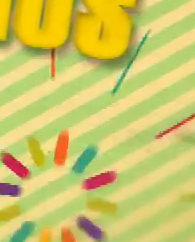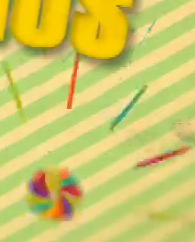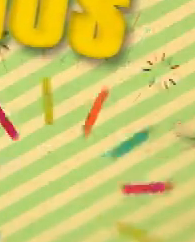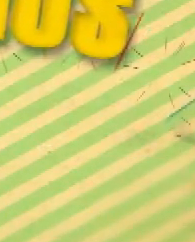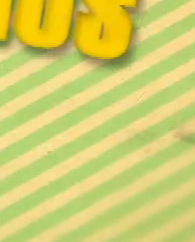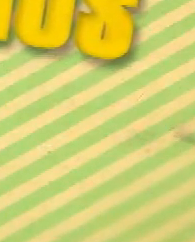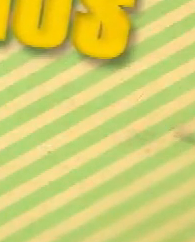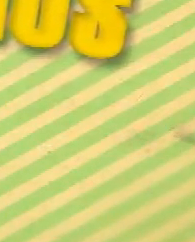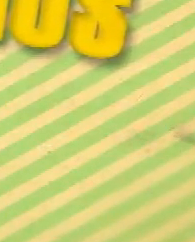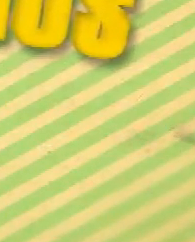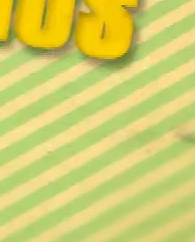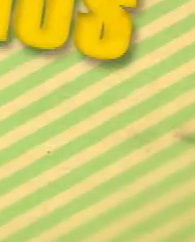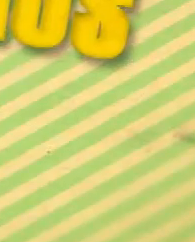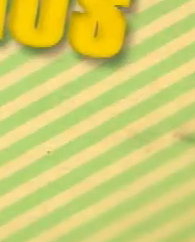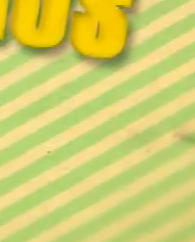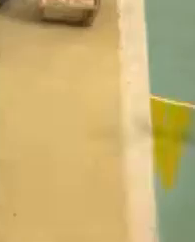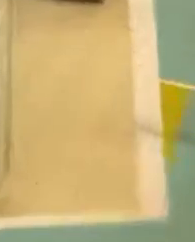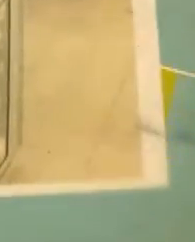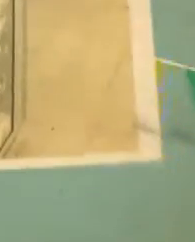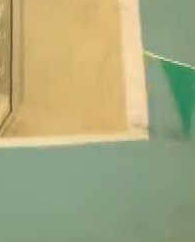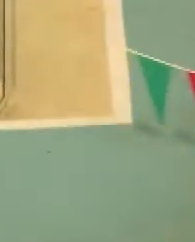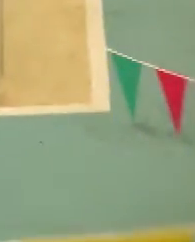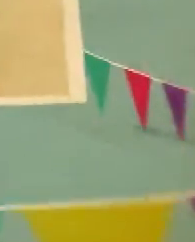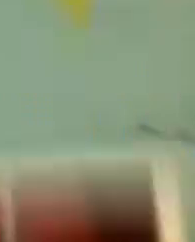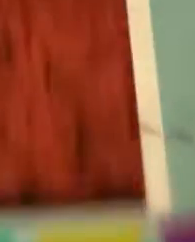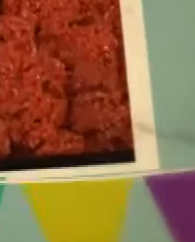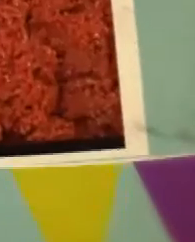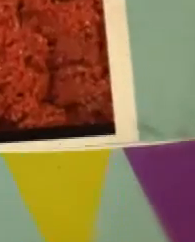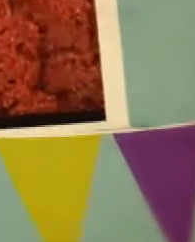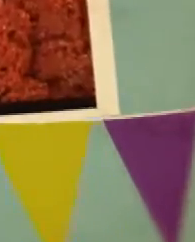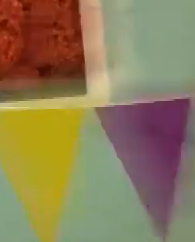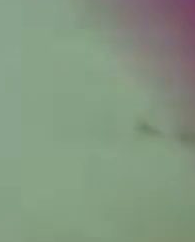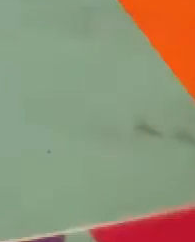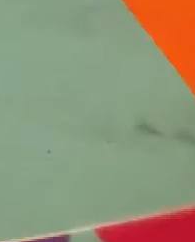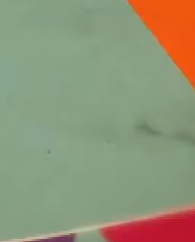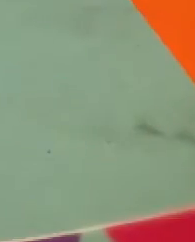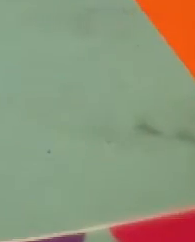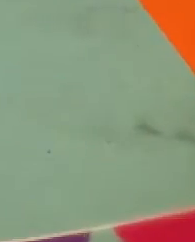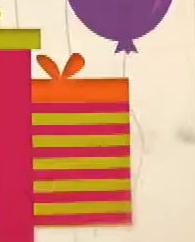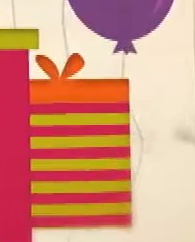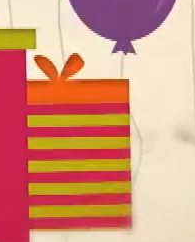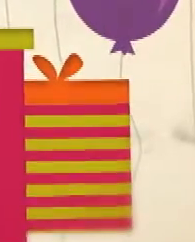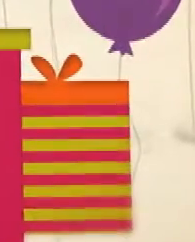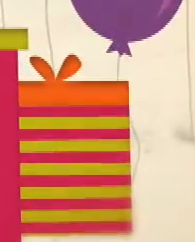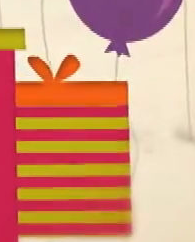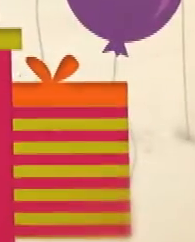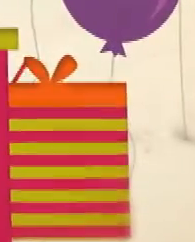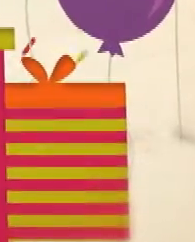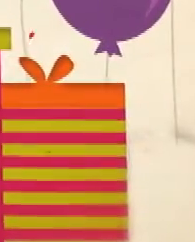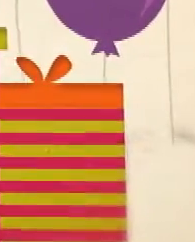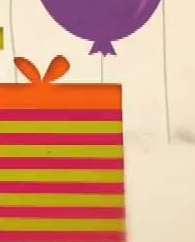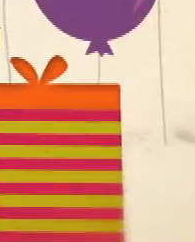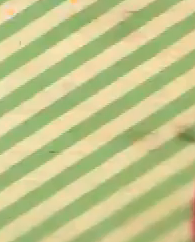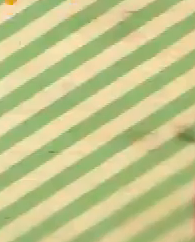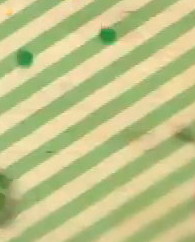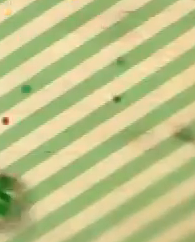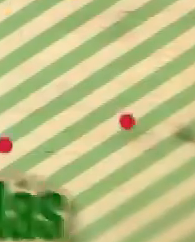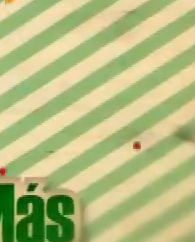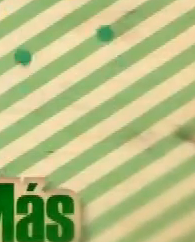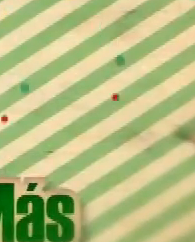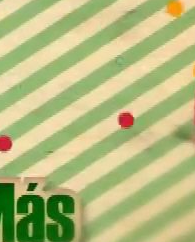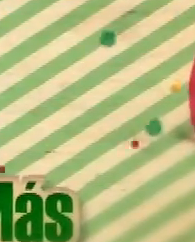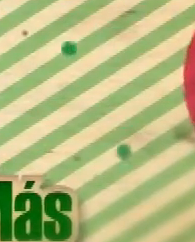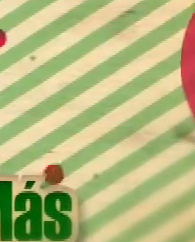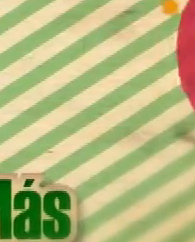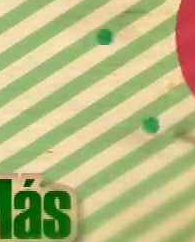Autoservicio La Quinta. Cumplimos 26 años contigo. Aprovecha las grandes promociones y descuentos de aniversario. La Quinta Torcoroma y el Parque.